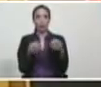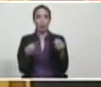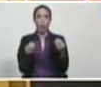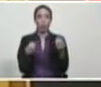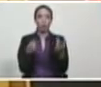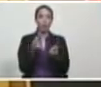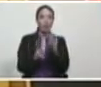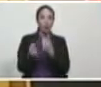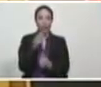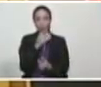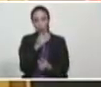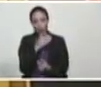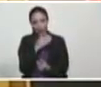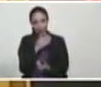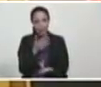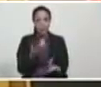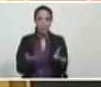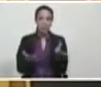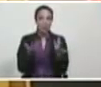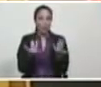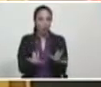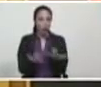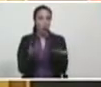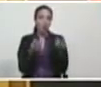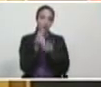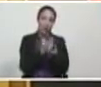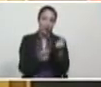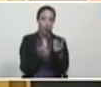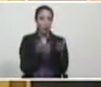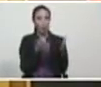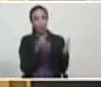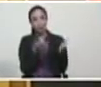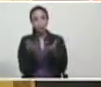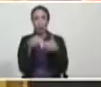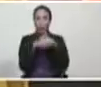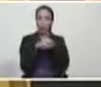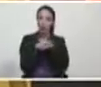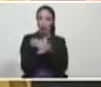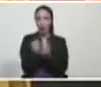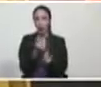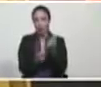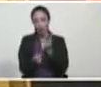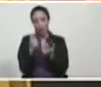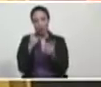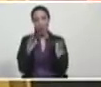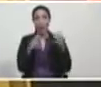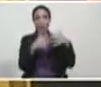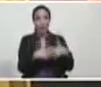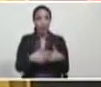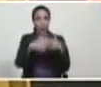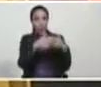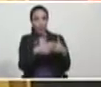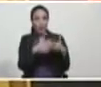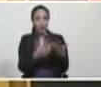tenemos nuestros recursitos aquí y nuestros recursitos allá. El imperialismo norteamericano,